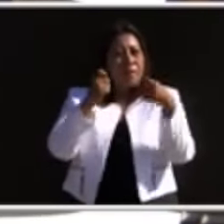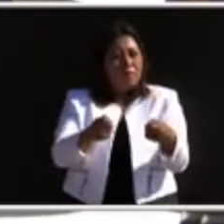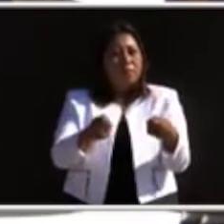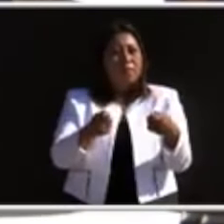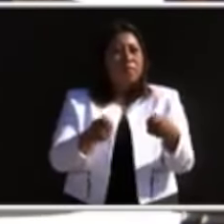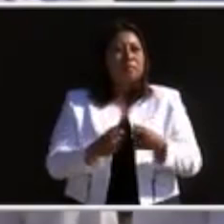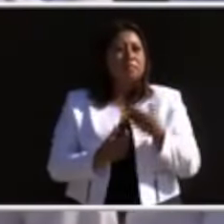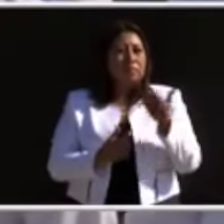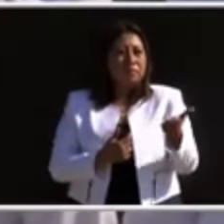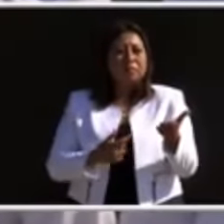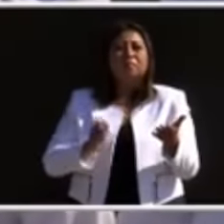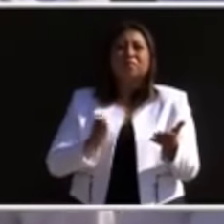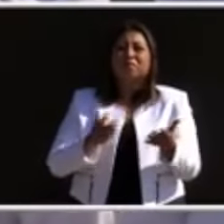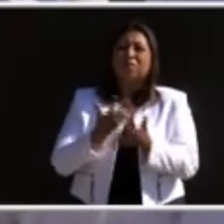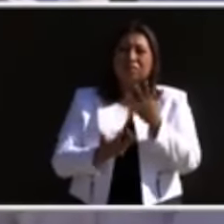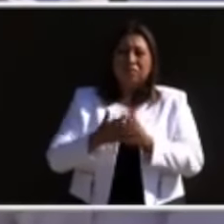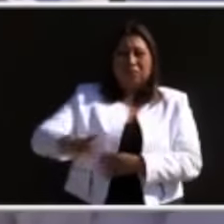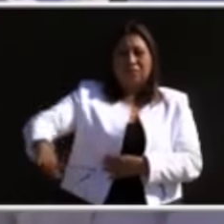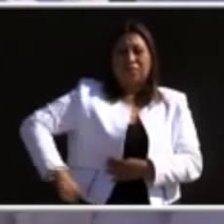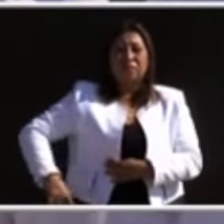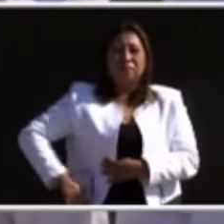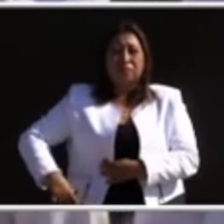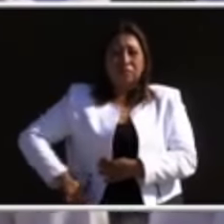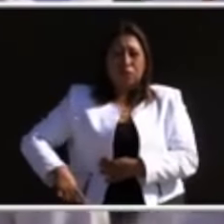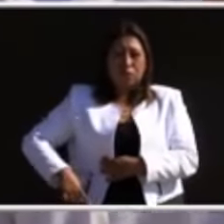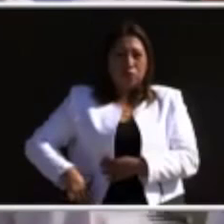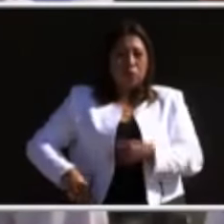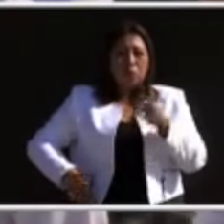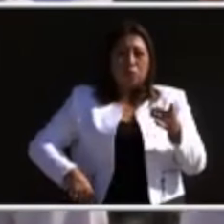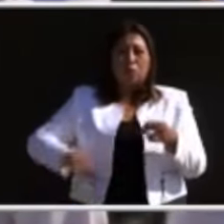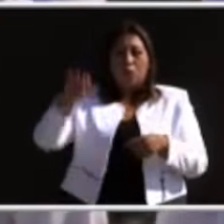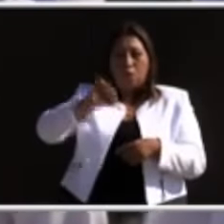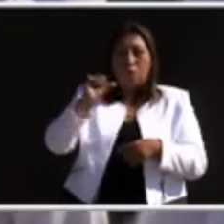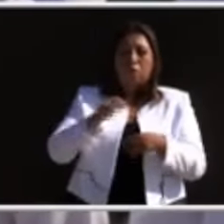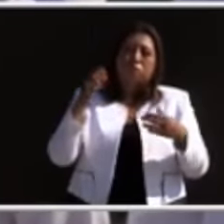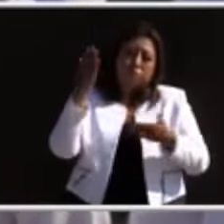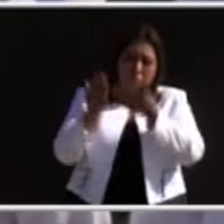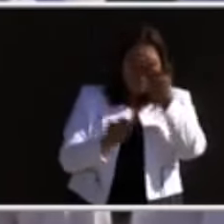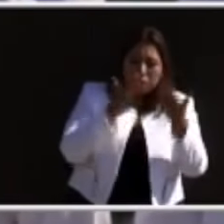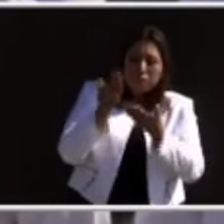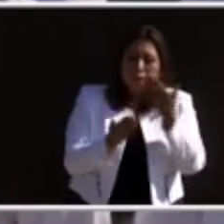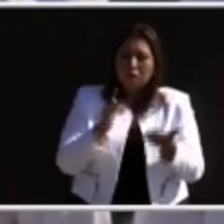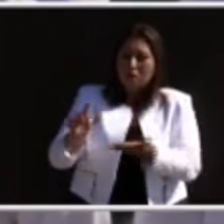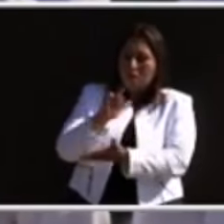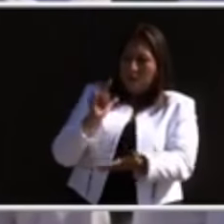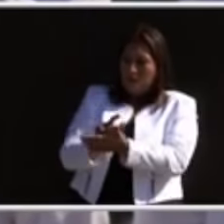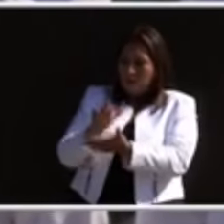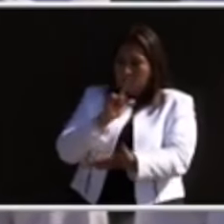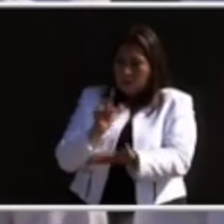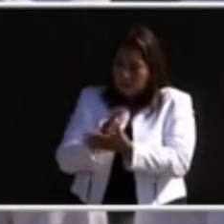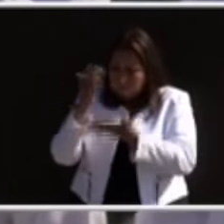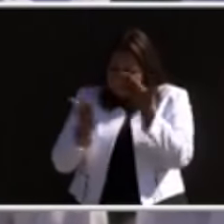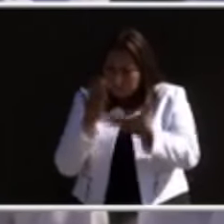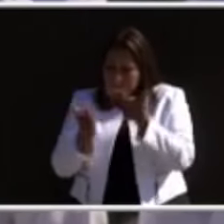Víctor Hugo es licenciado en Derecho y actualmente estudia la maestría en Derecho Constitucional y Amparo. Ha